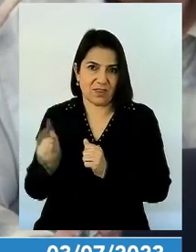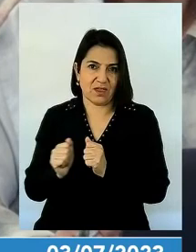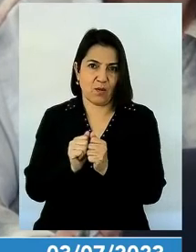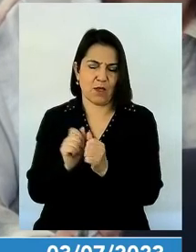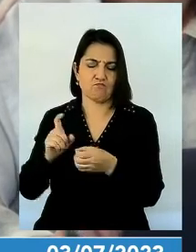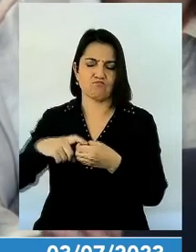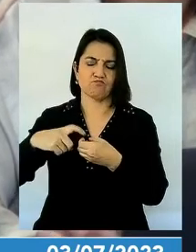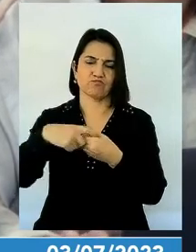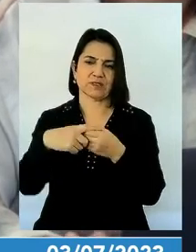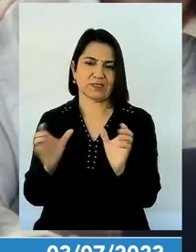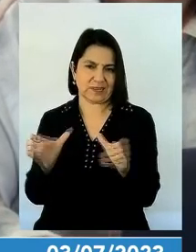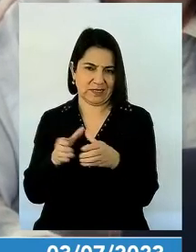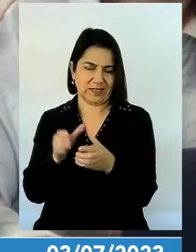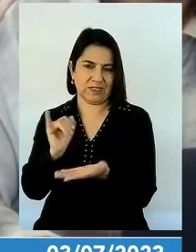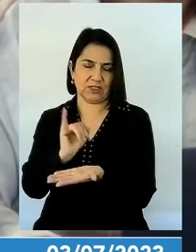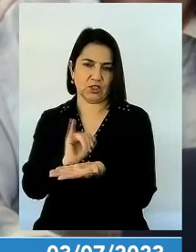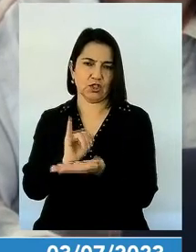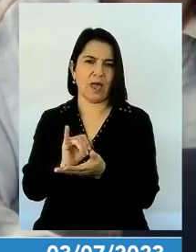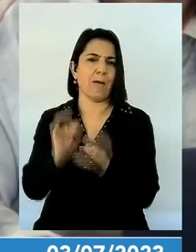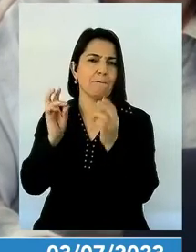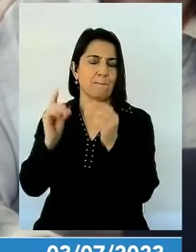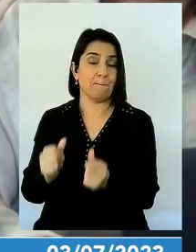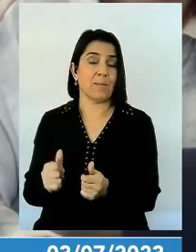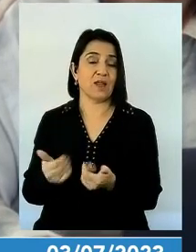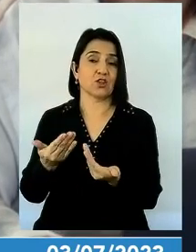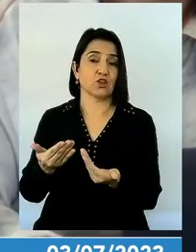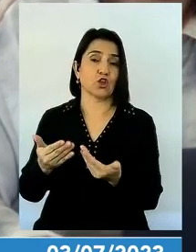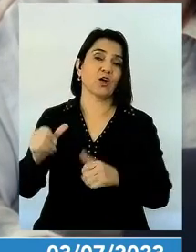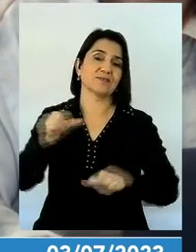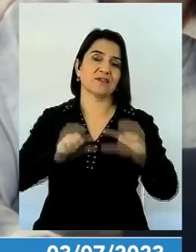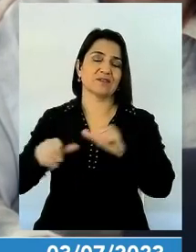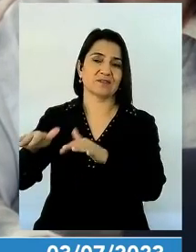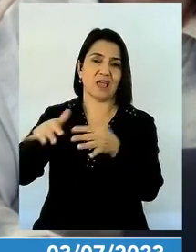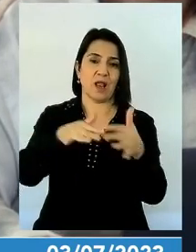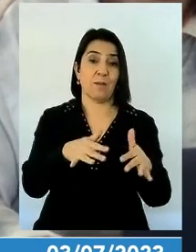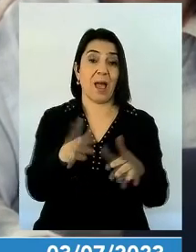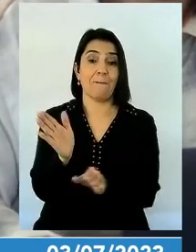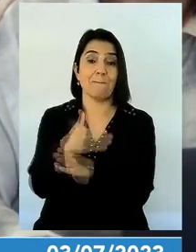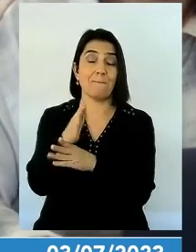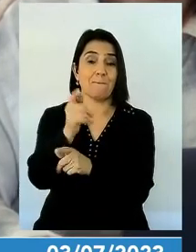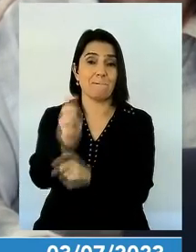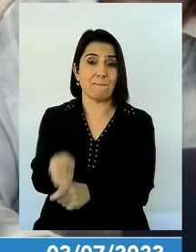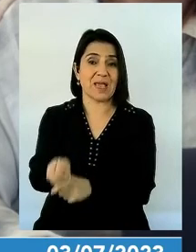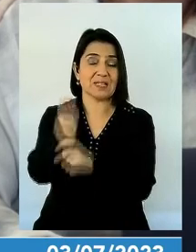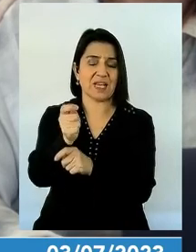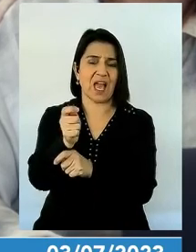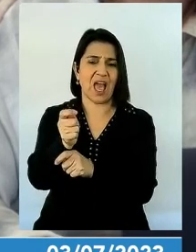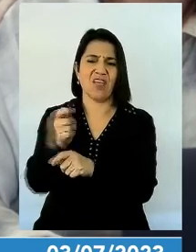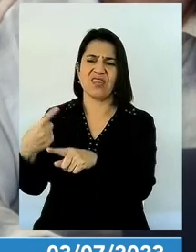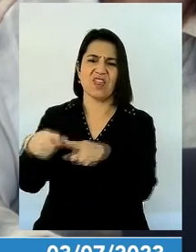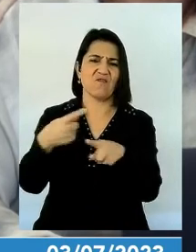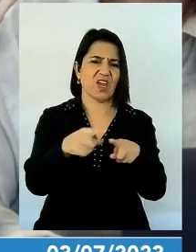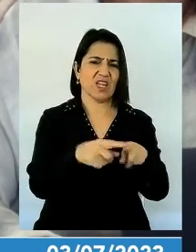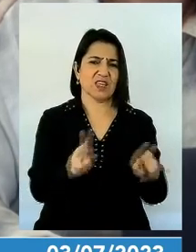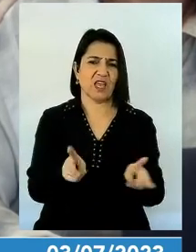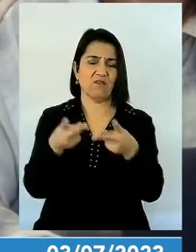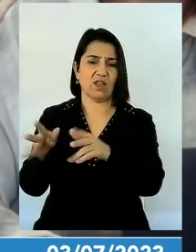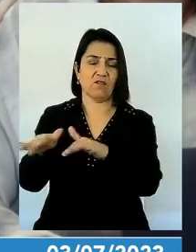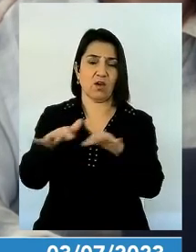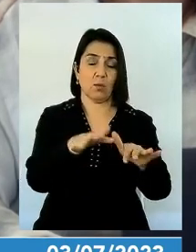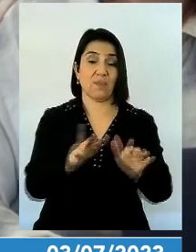expertos de las ciencias del mar, de la pesca, la acuicultura y la biodiversidad marina. Y en esta comisión se realizó un arduo